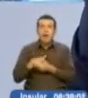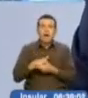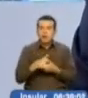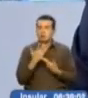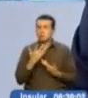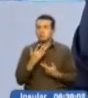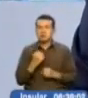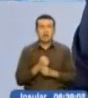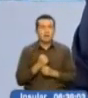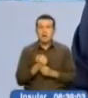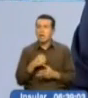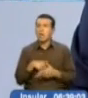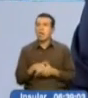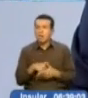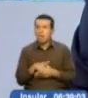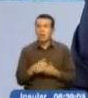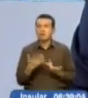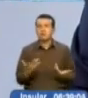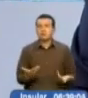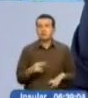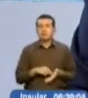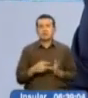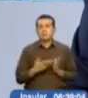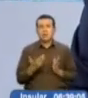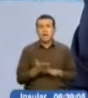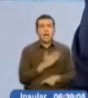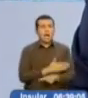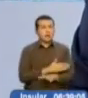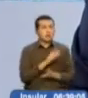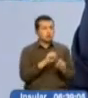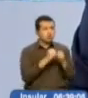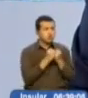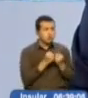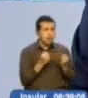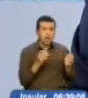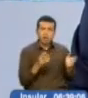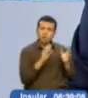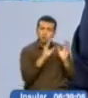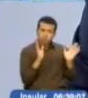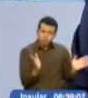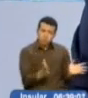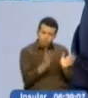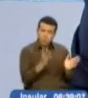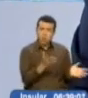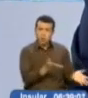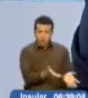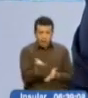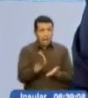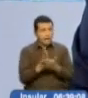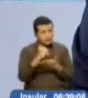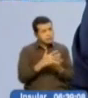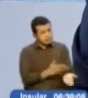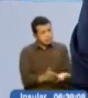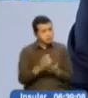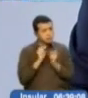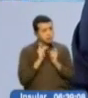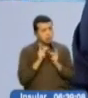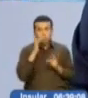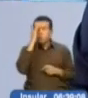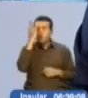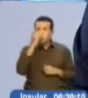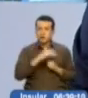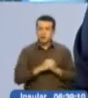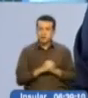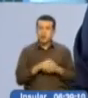todas una de sus capas, significa que no preparaste a la sociedad para poder acceder a esas oportunidades, porque